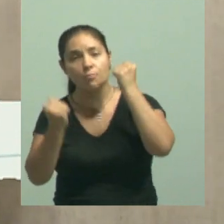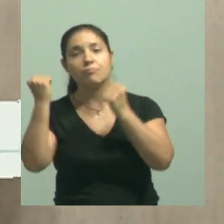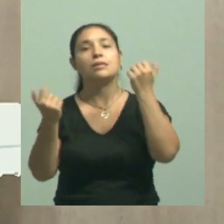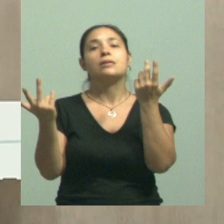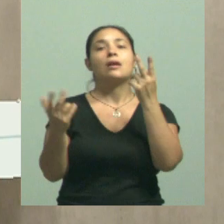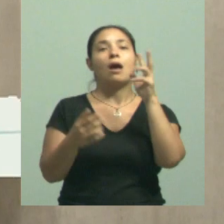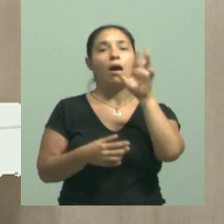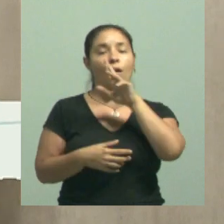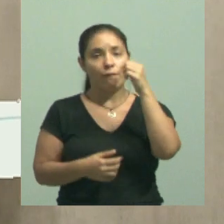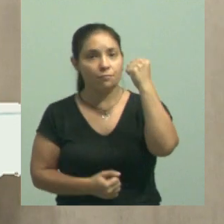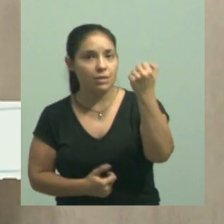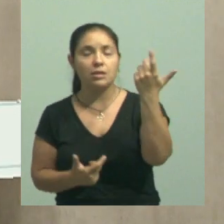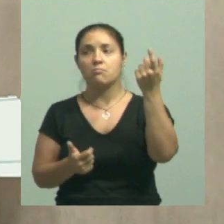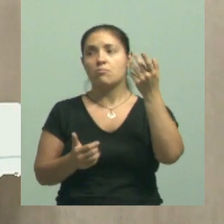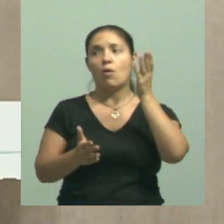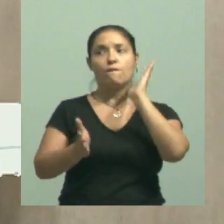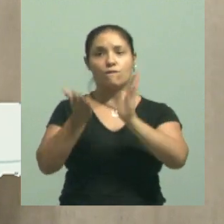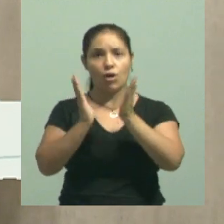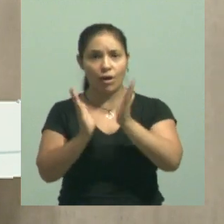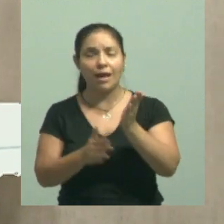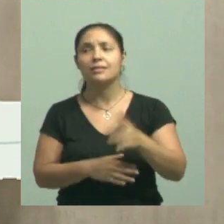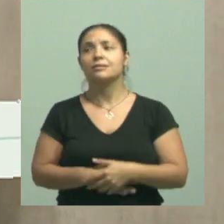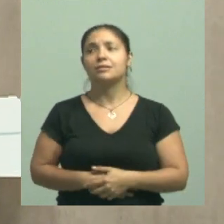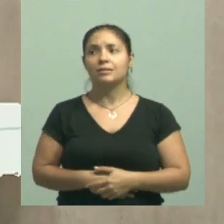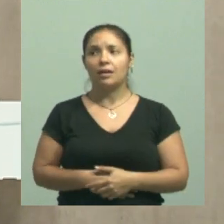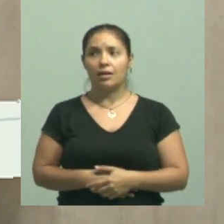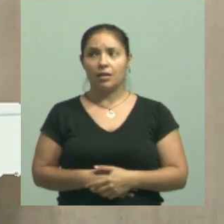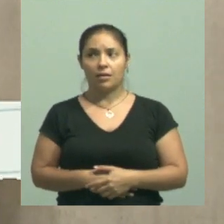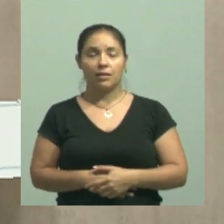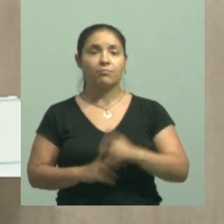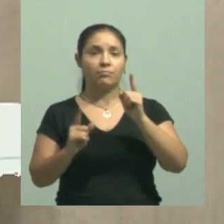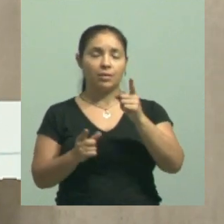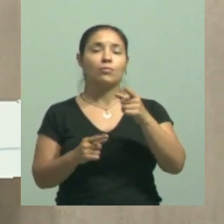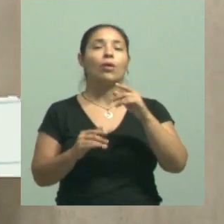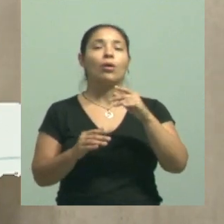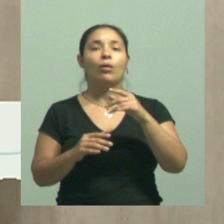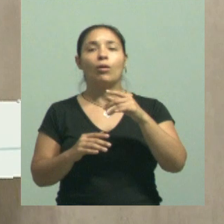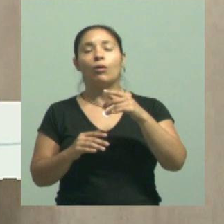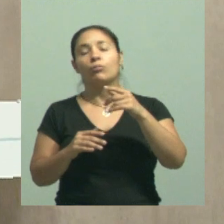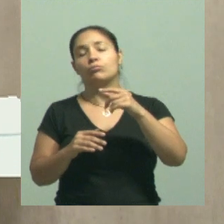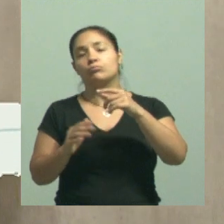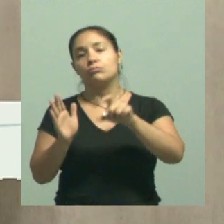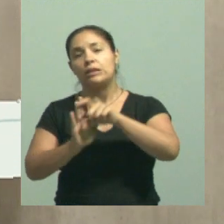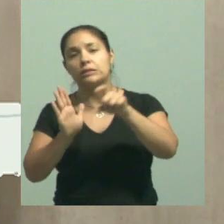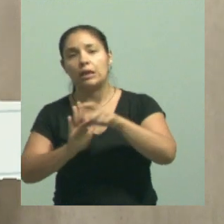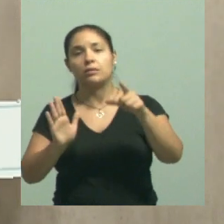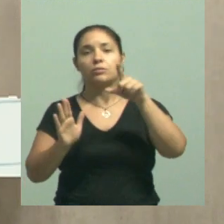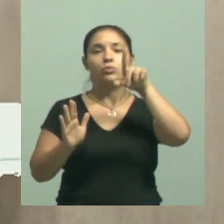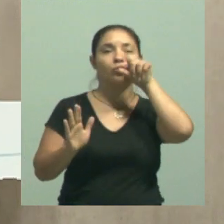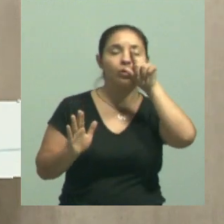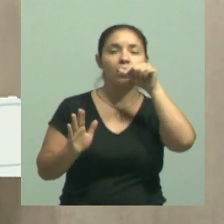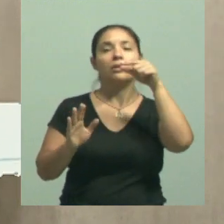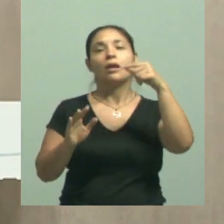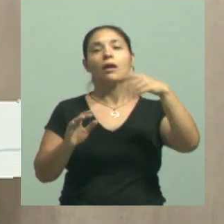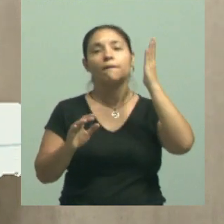ambiente, la violencia que reciben, que resulta en las redes sociales, por ejemplo, que resultan o que dan como resultado